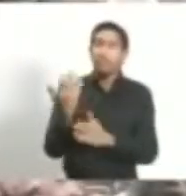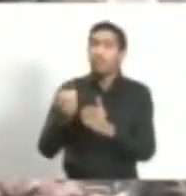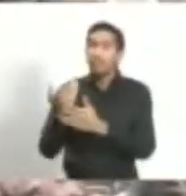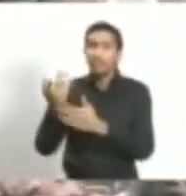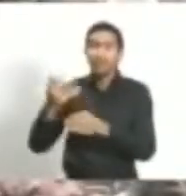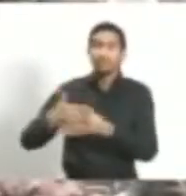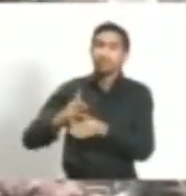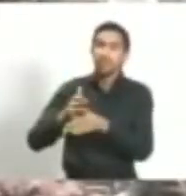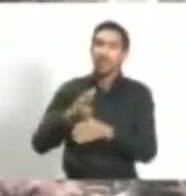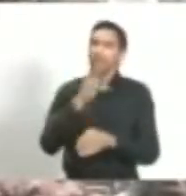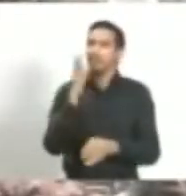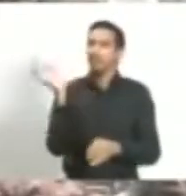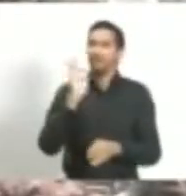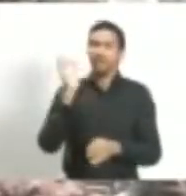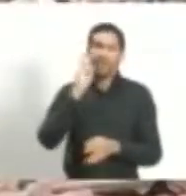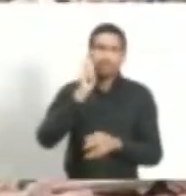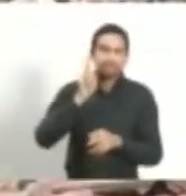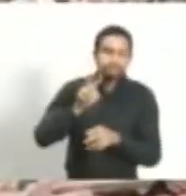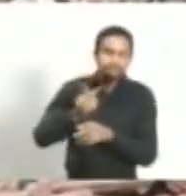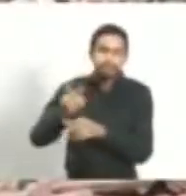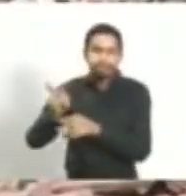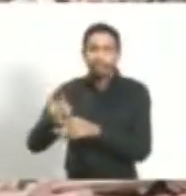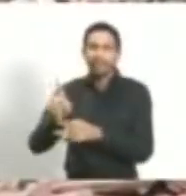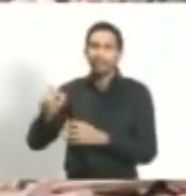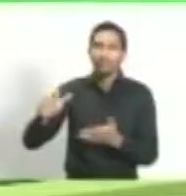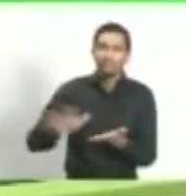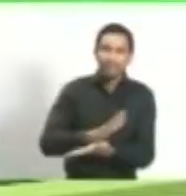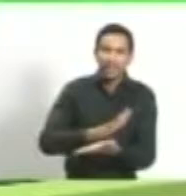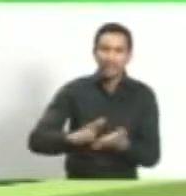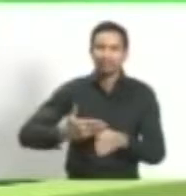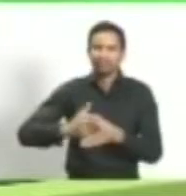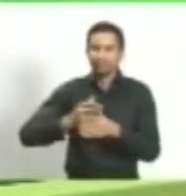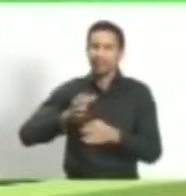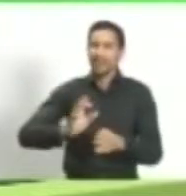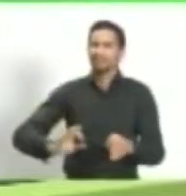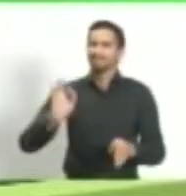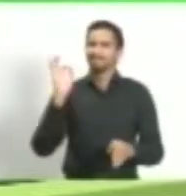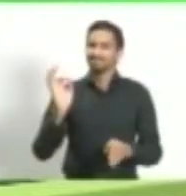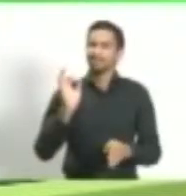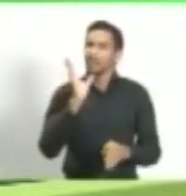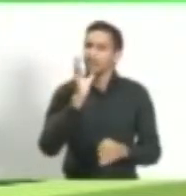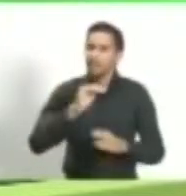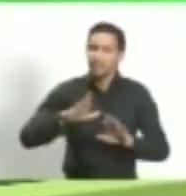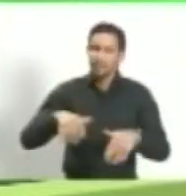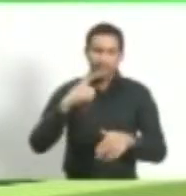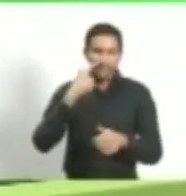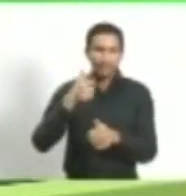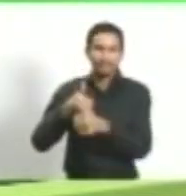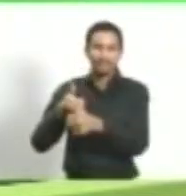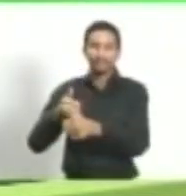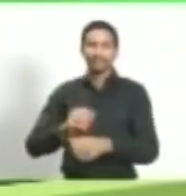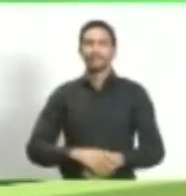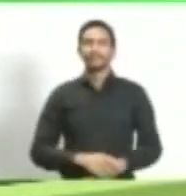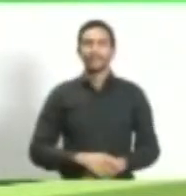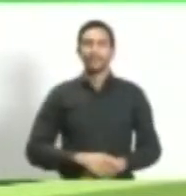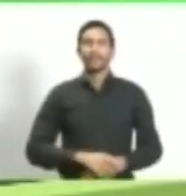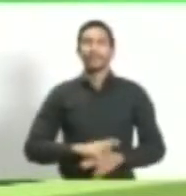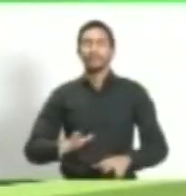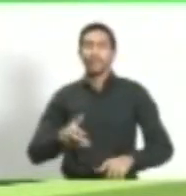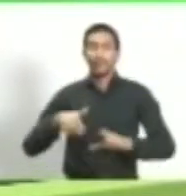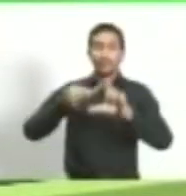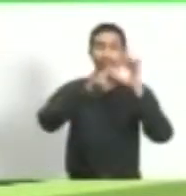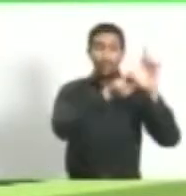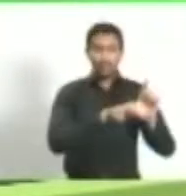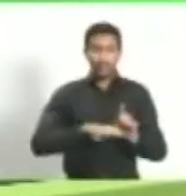vigilancia en la calidad de los materiales utilizados. Bien, y en La Guajira reportaron la captura de presuntos integrantes de